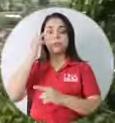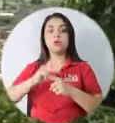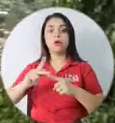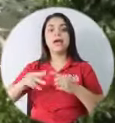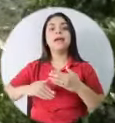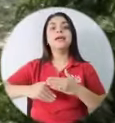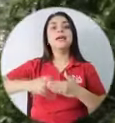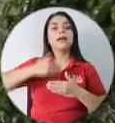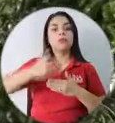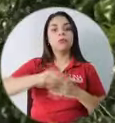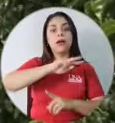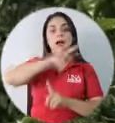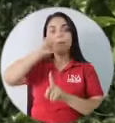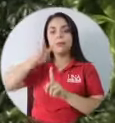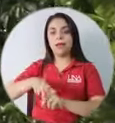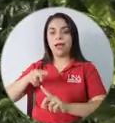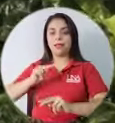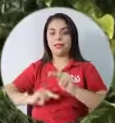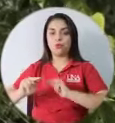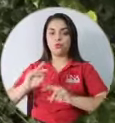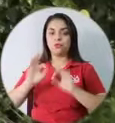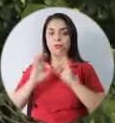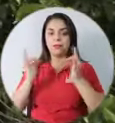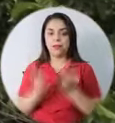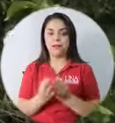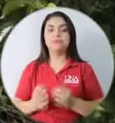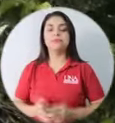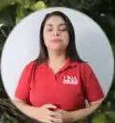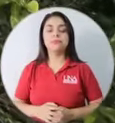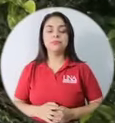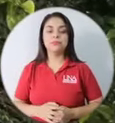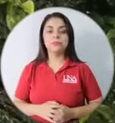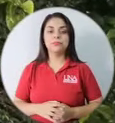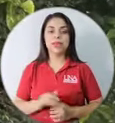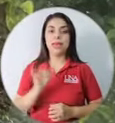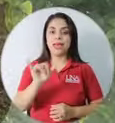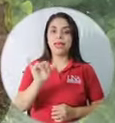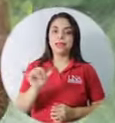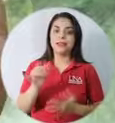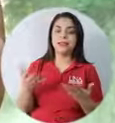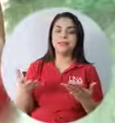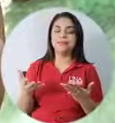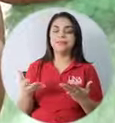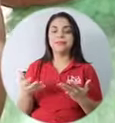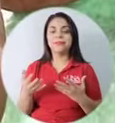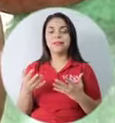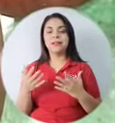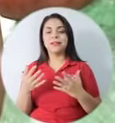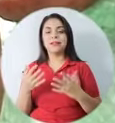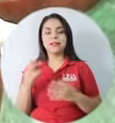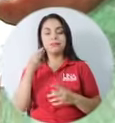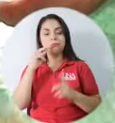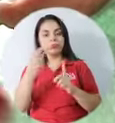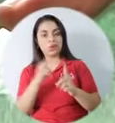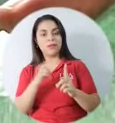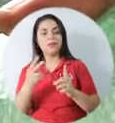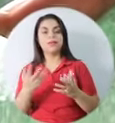están revirtiendo en el negocio. Entonces, ese es el panorama desde el punto de vista de